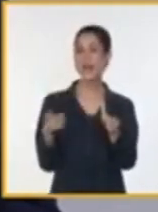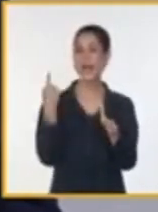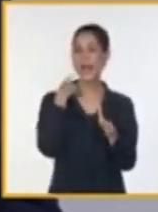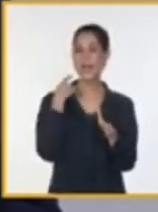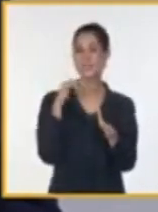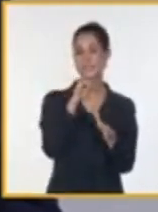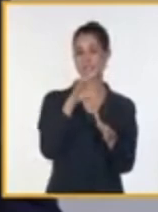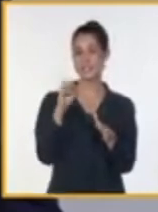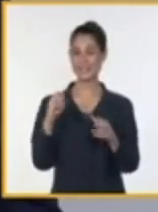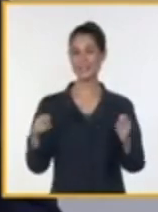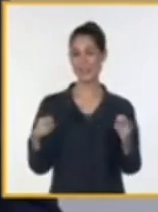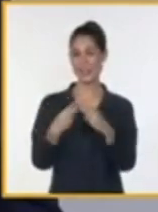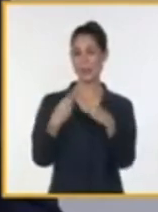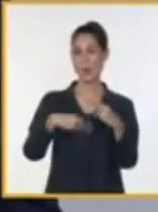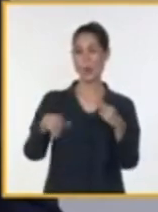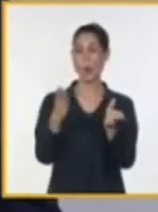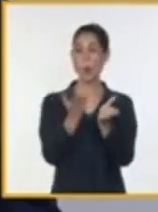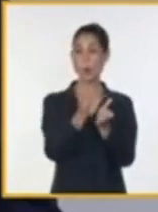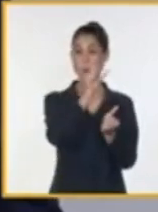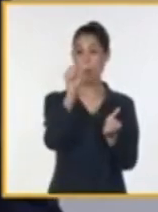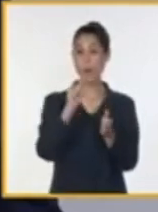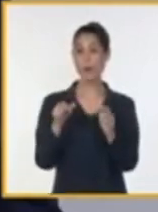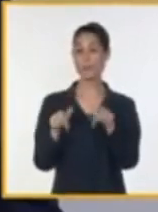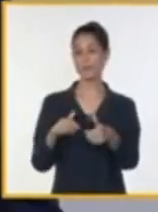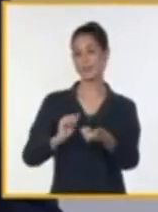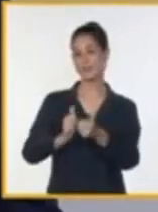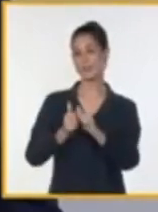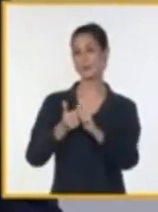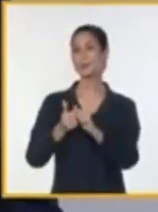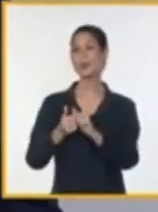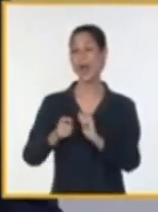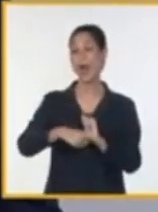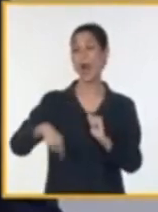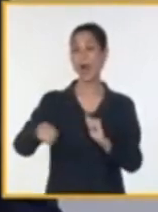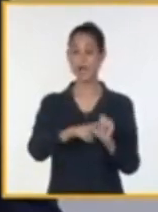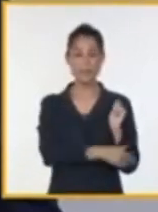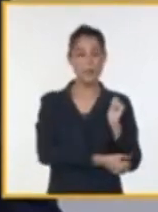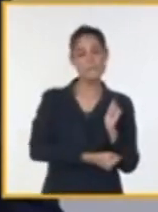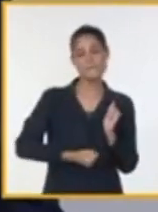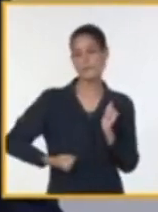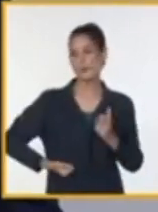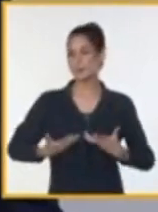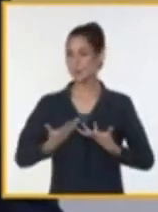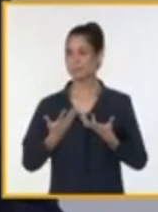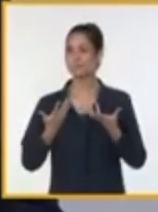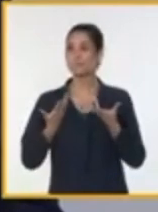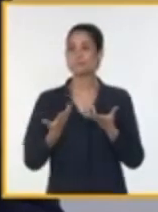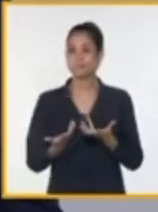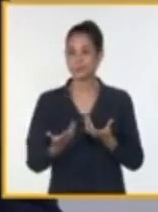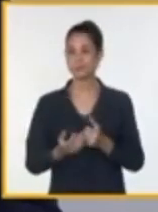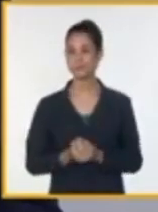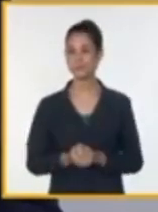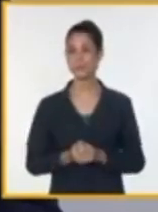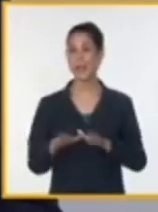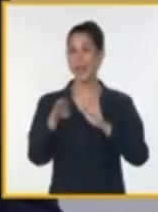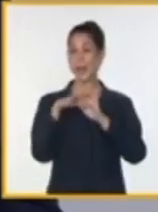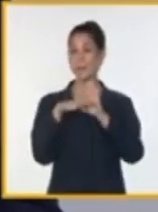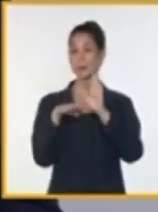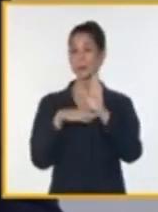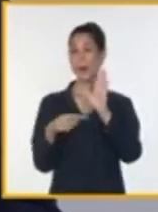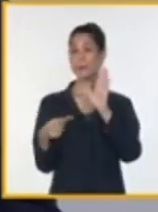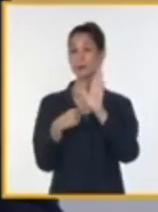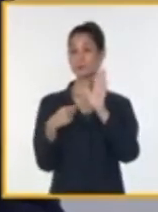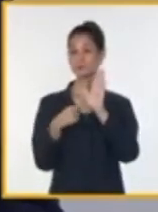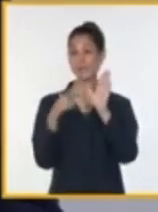diría que se ha trabajado con mucha fuerza con mucha intencionalidad a partir del programa 65 por 6 la Fidel y esto de